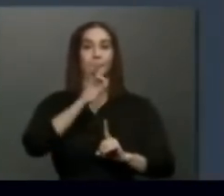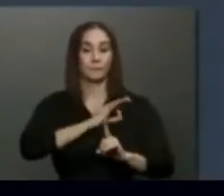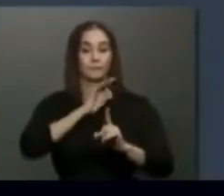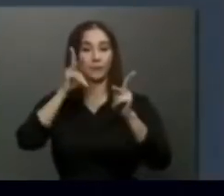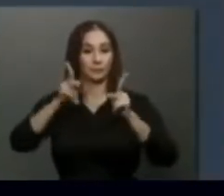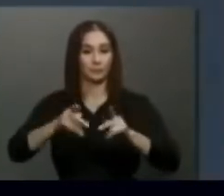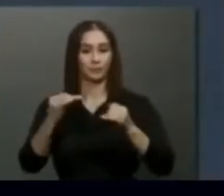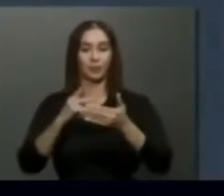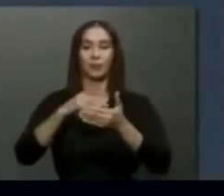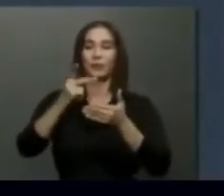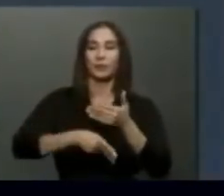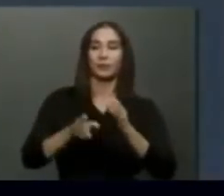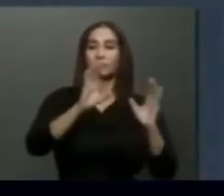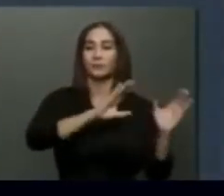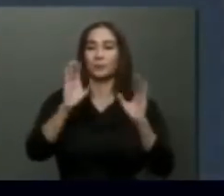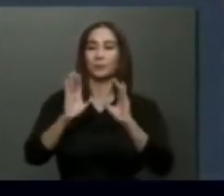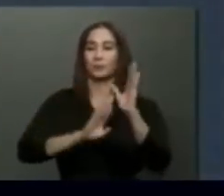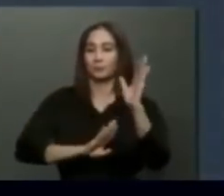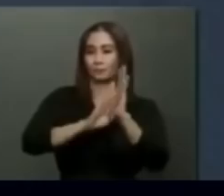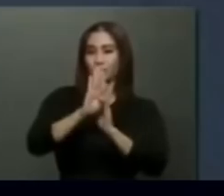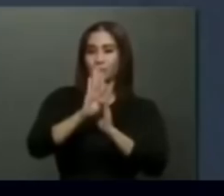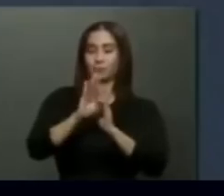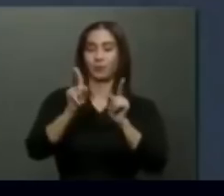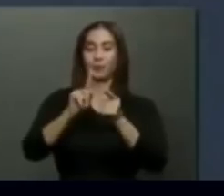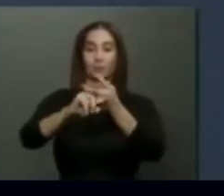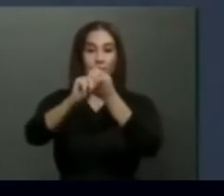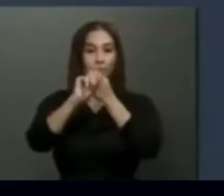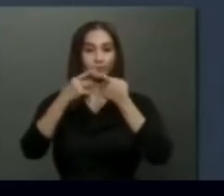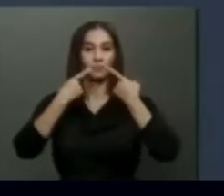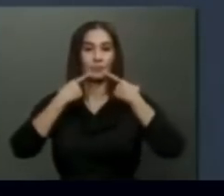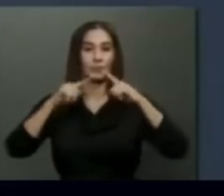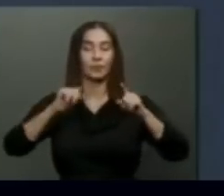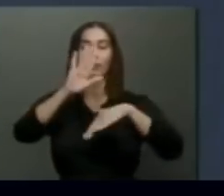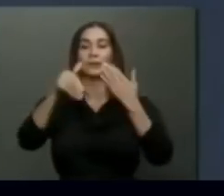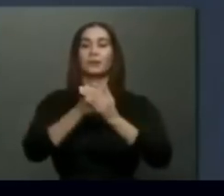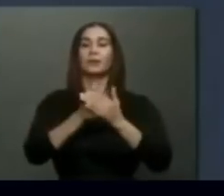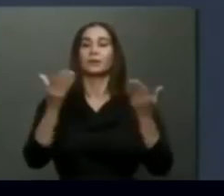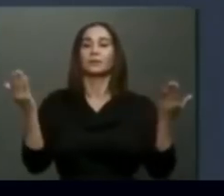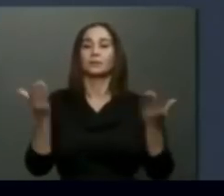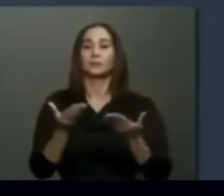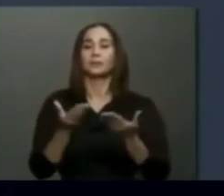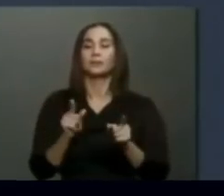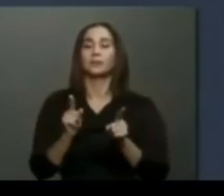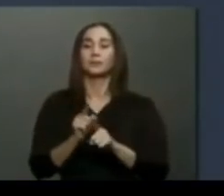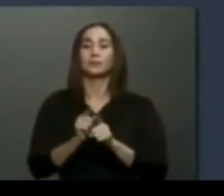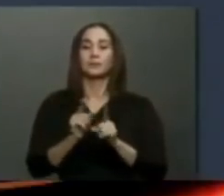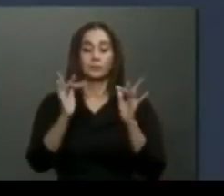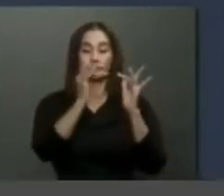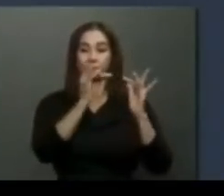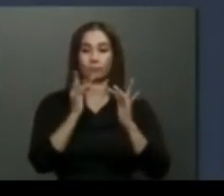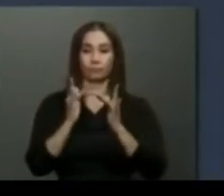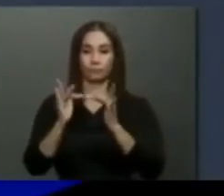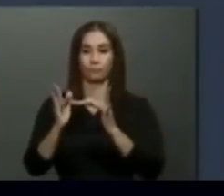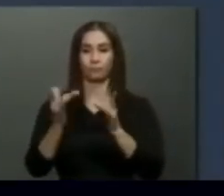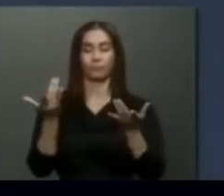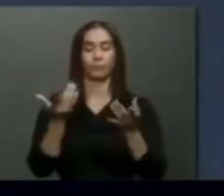beneficiarios de este programa Navidad Supérate, a nuestros amigos de la prensa y al público en general, y también a los que conectan a través de